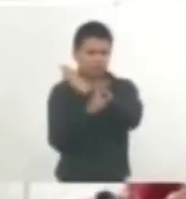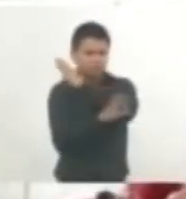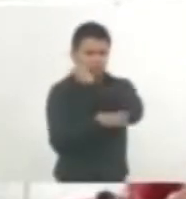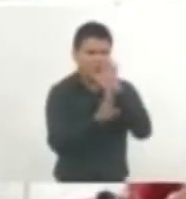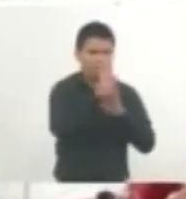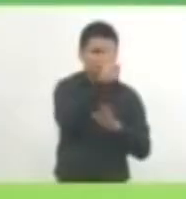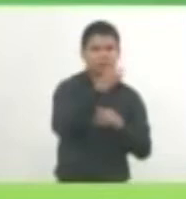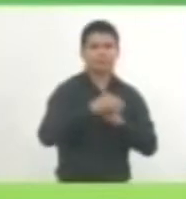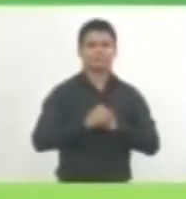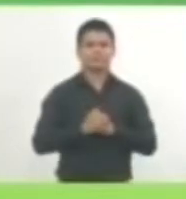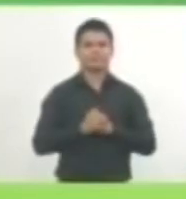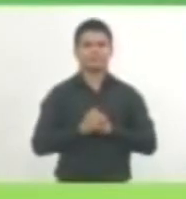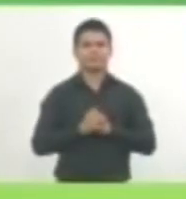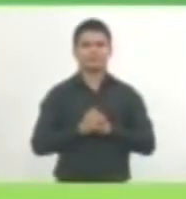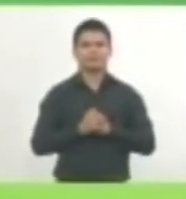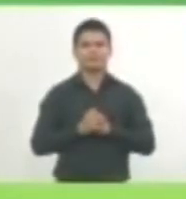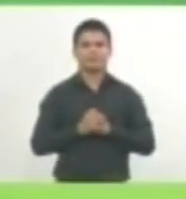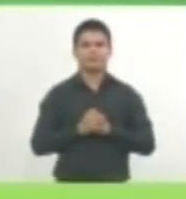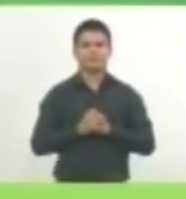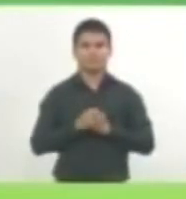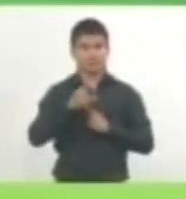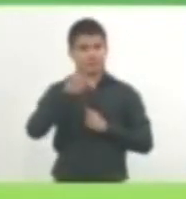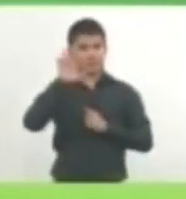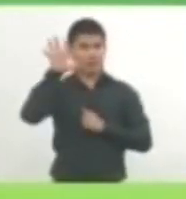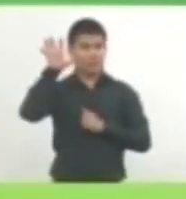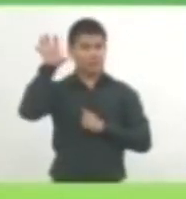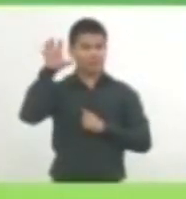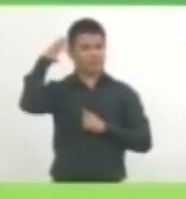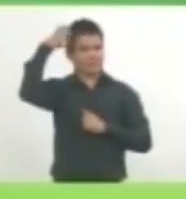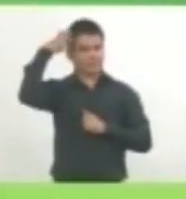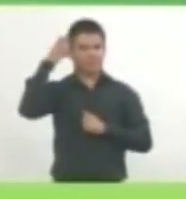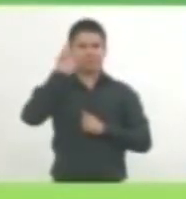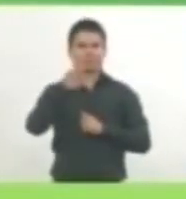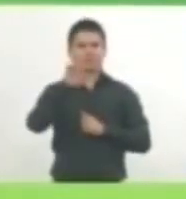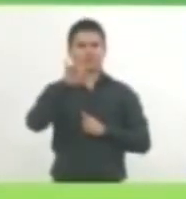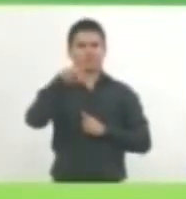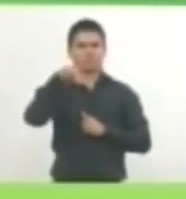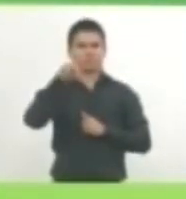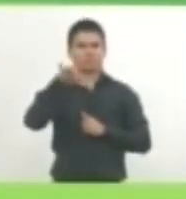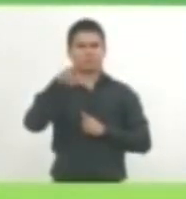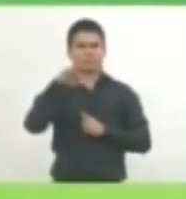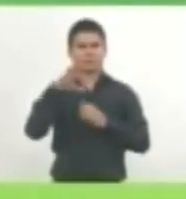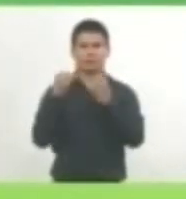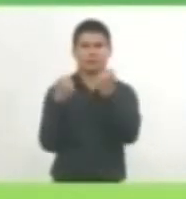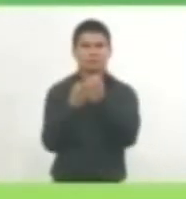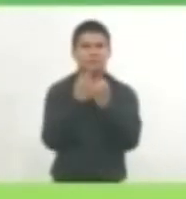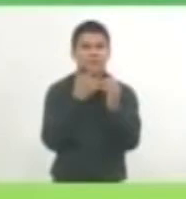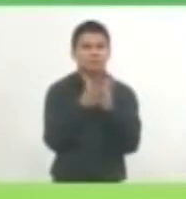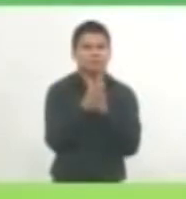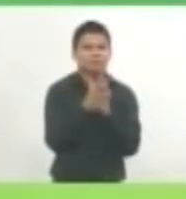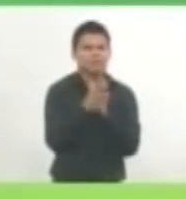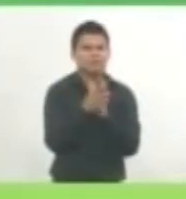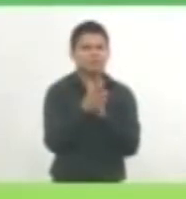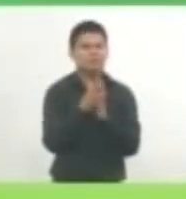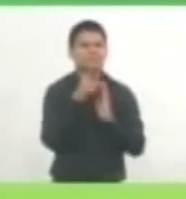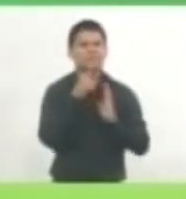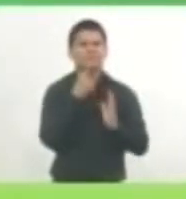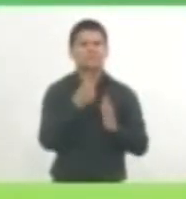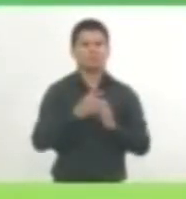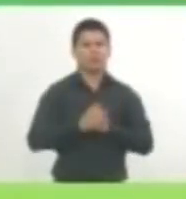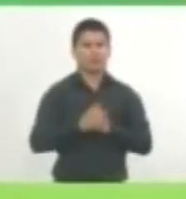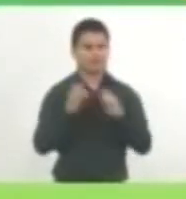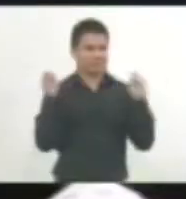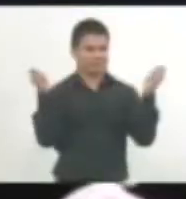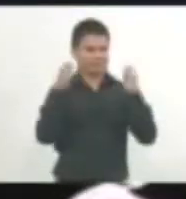comunidades. Y desde Romania llegó Lucián Colaresa al set de las noticias para promover su más nueva producción, ¿Y ahora